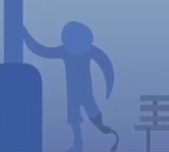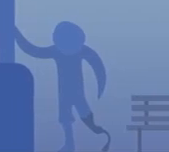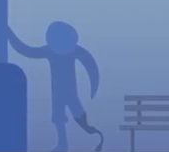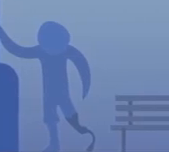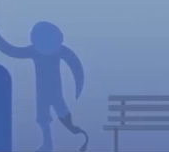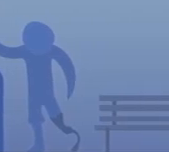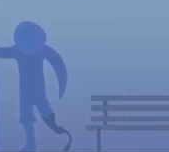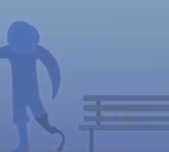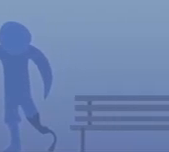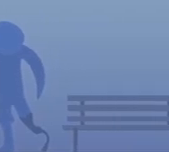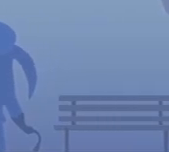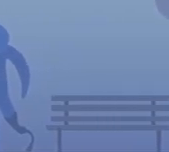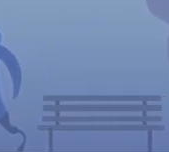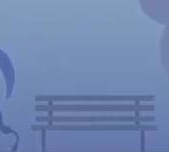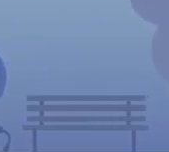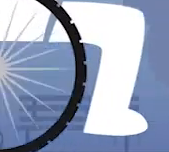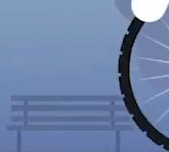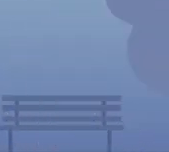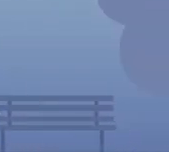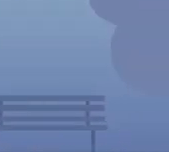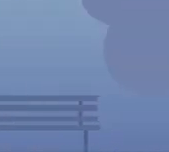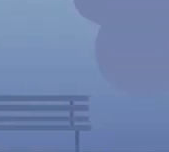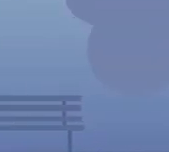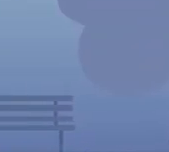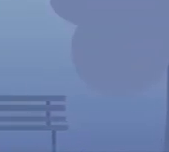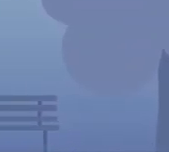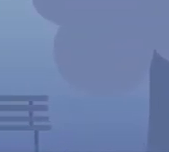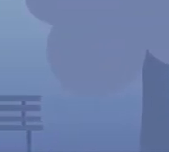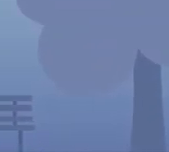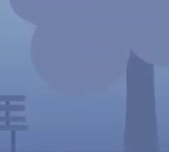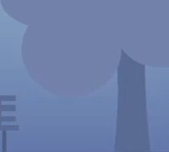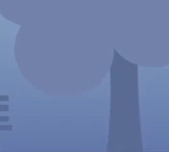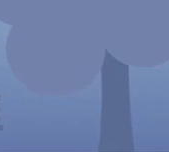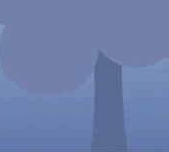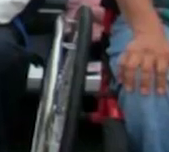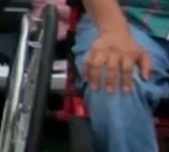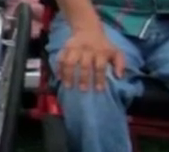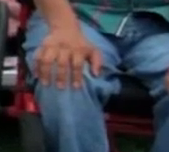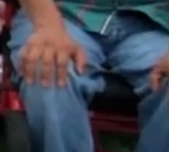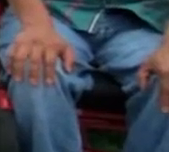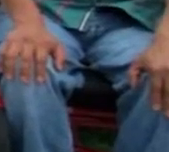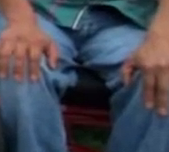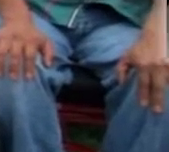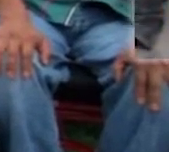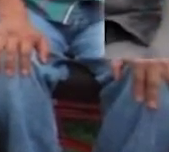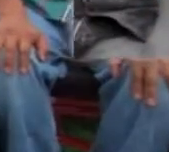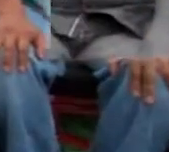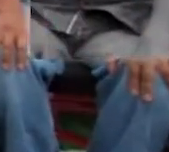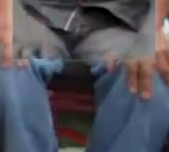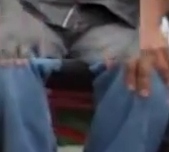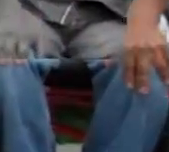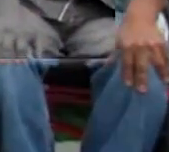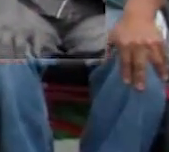Programa Abran Cancha, fomentando una cultura de inclusión para las personas con discapacidad, donde desde una perspectiva